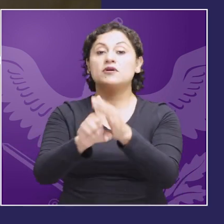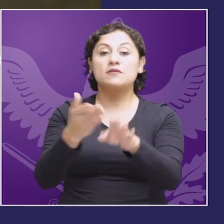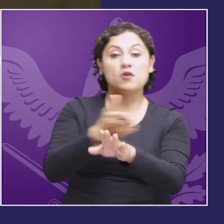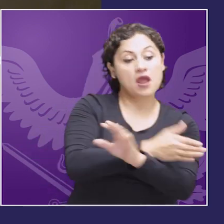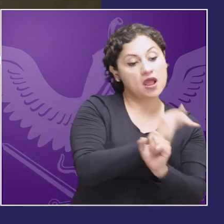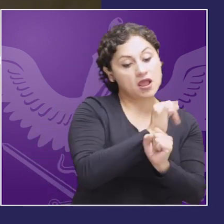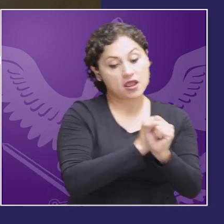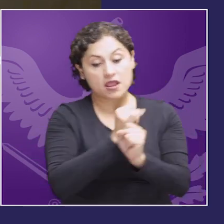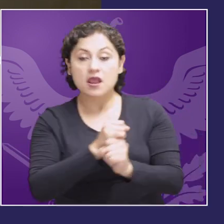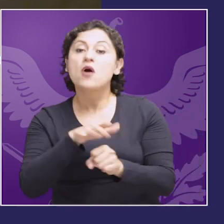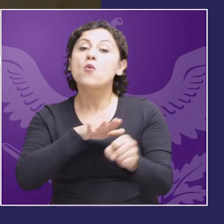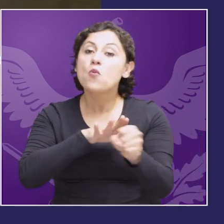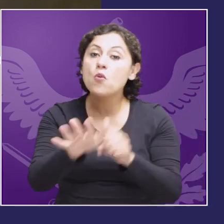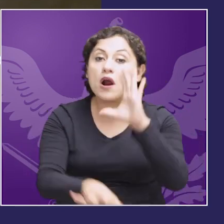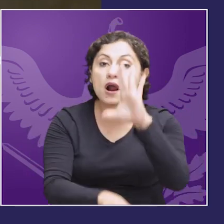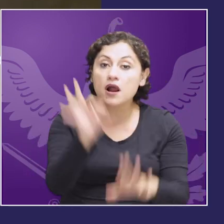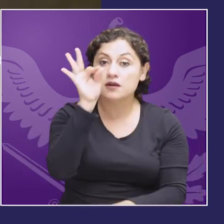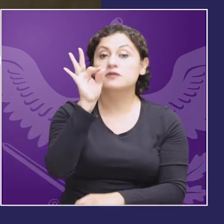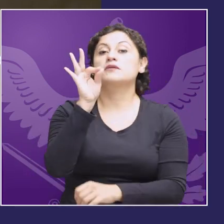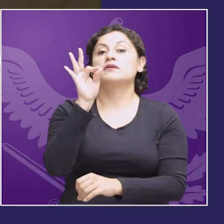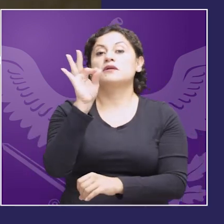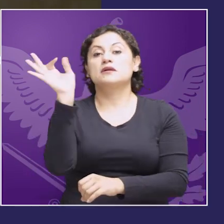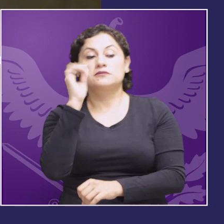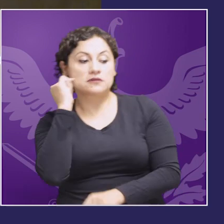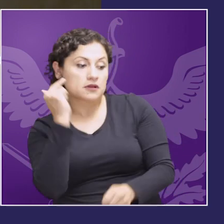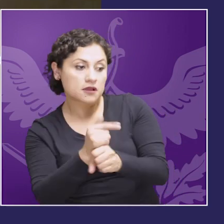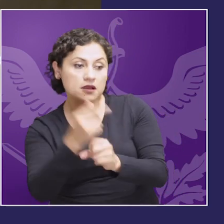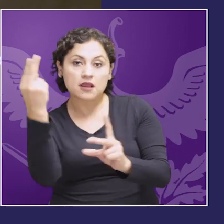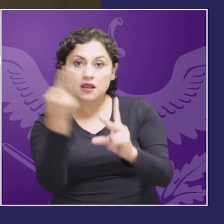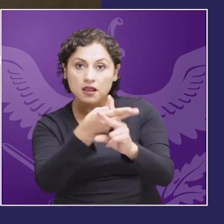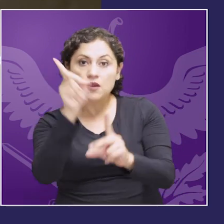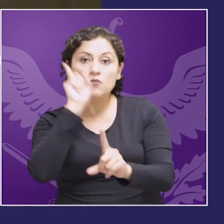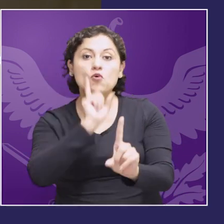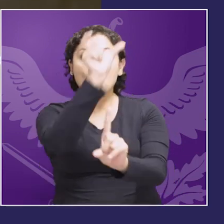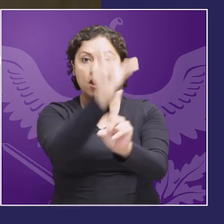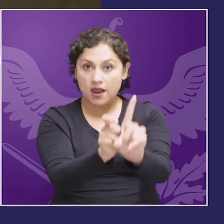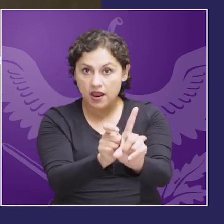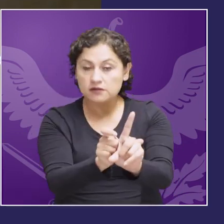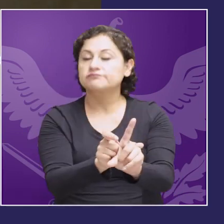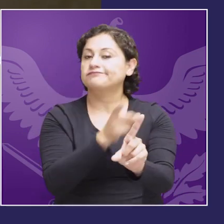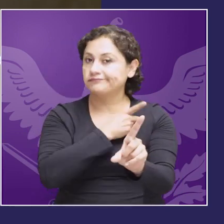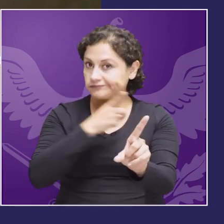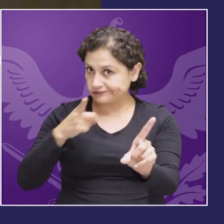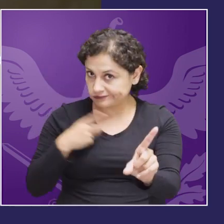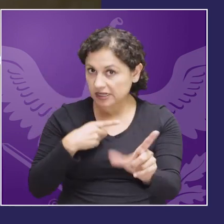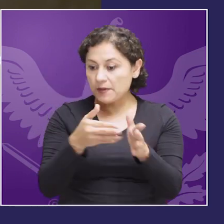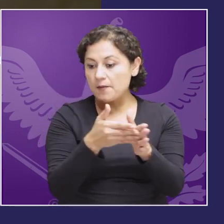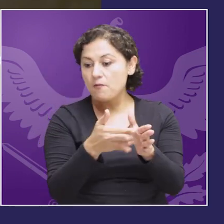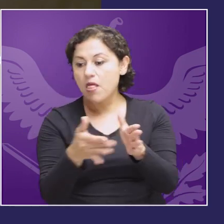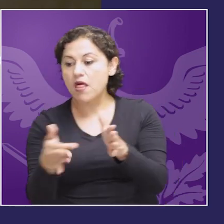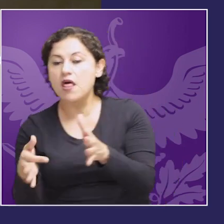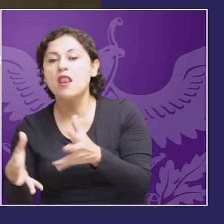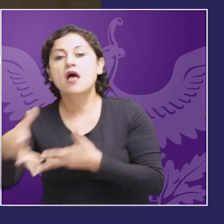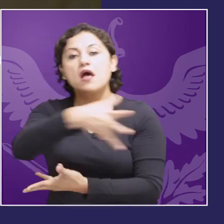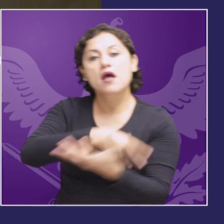nivel normativo. Por ejemplo, en México creo que es necesario unificar el tipo penal, que queden claras las causales, los